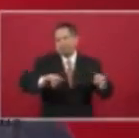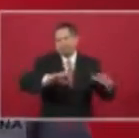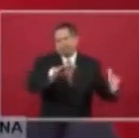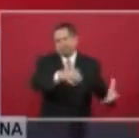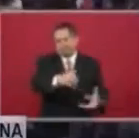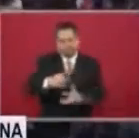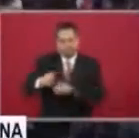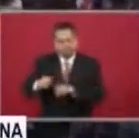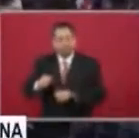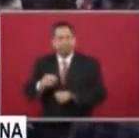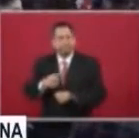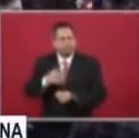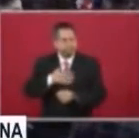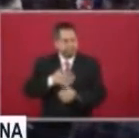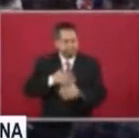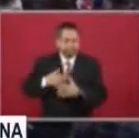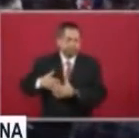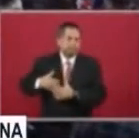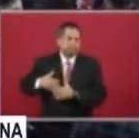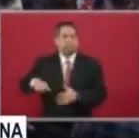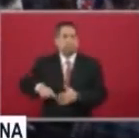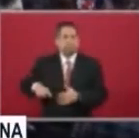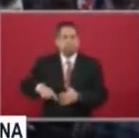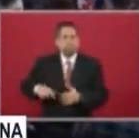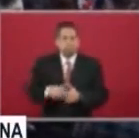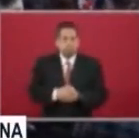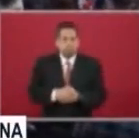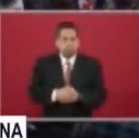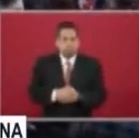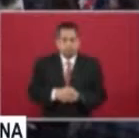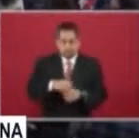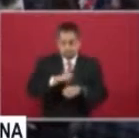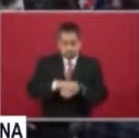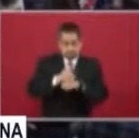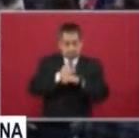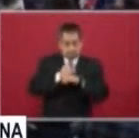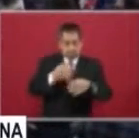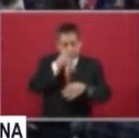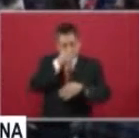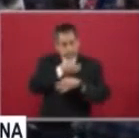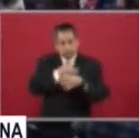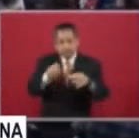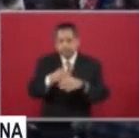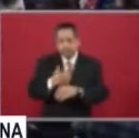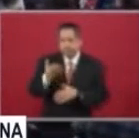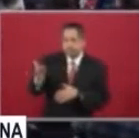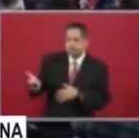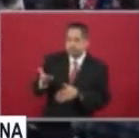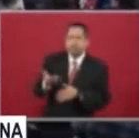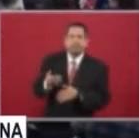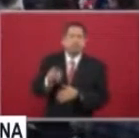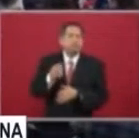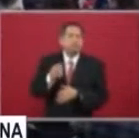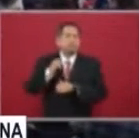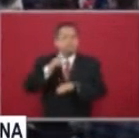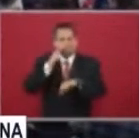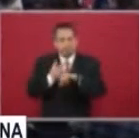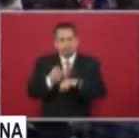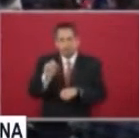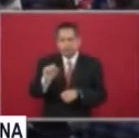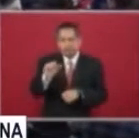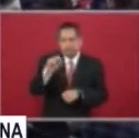efectivamente en la mañana el presidente expresó su satisfacción por